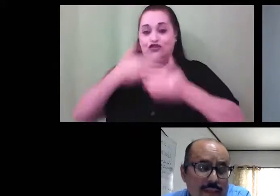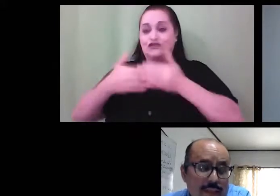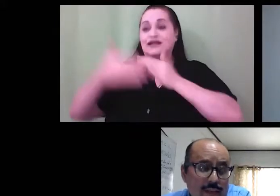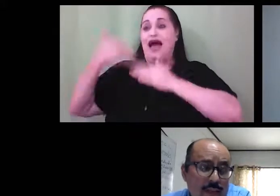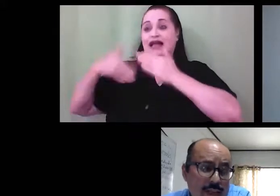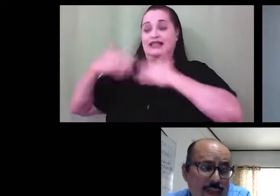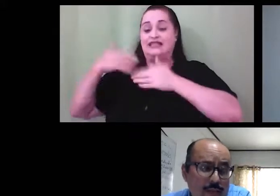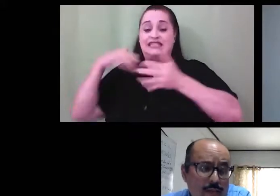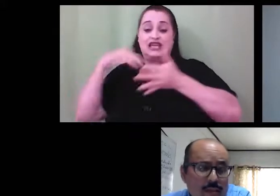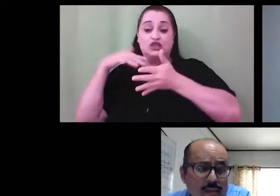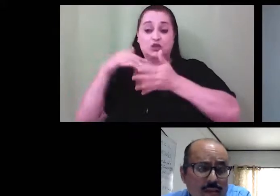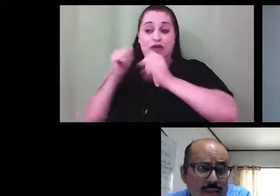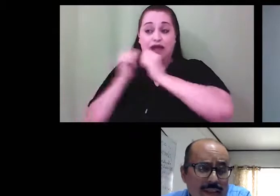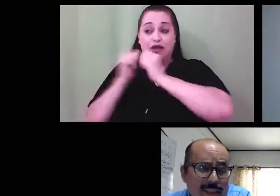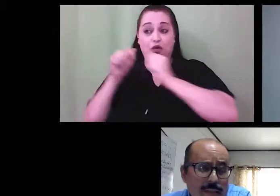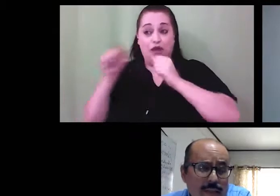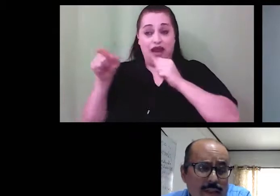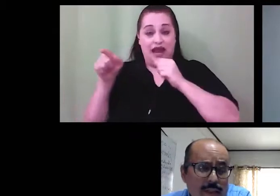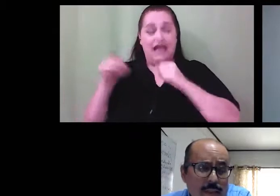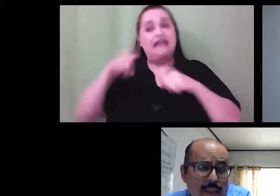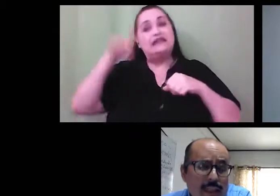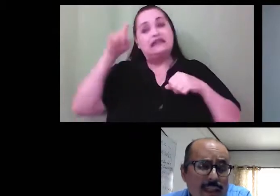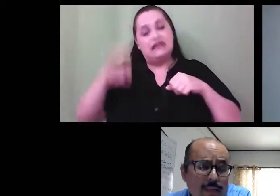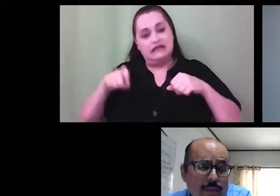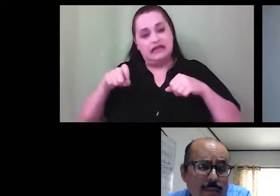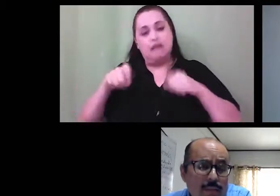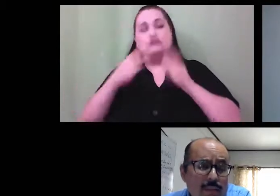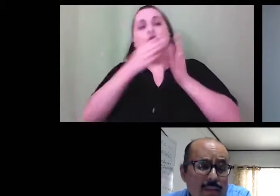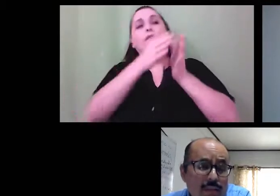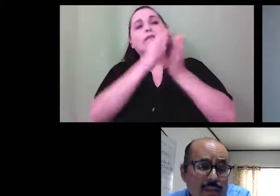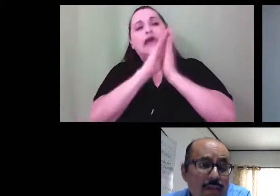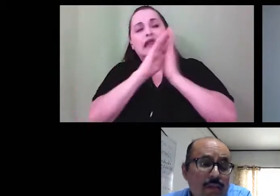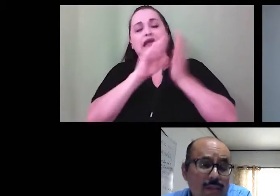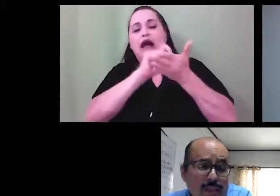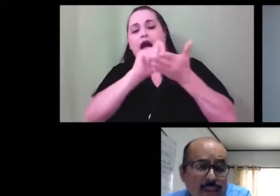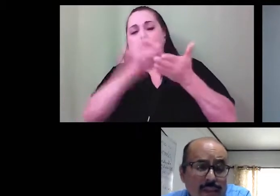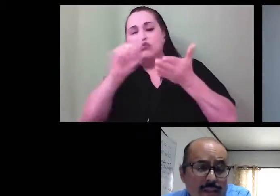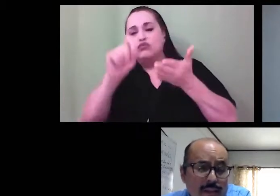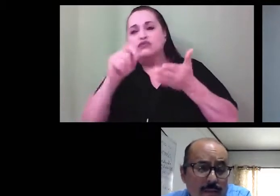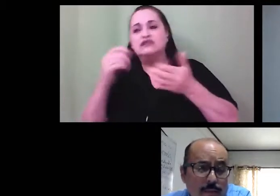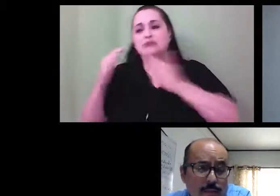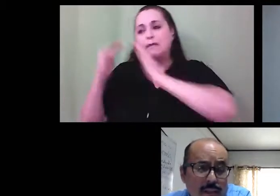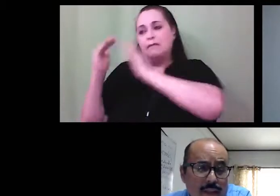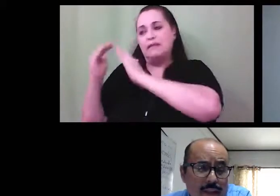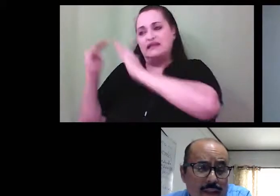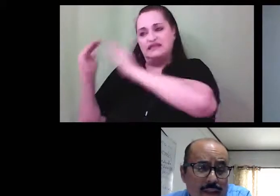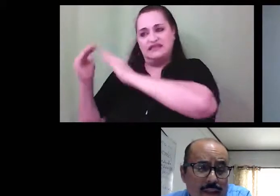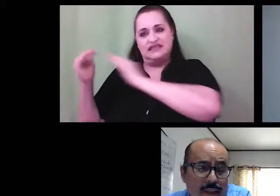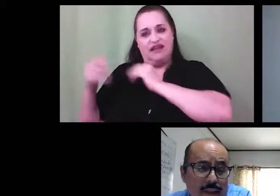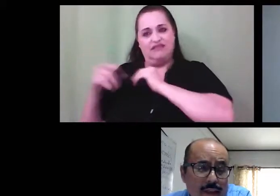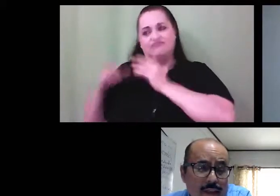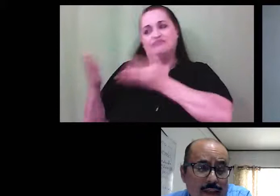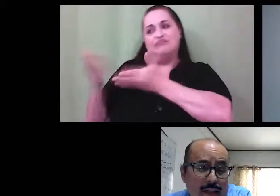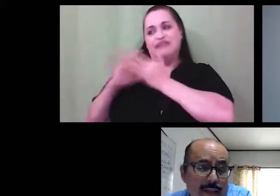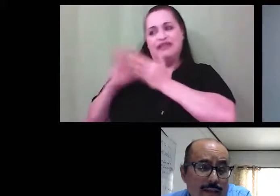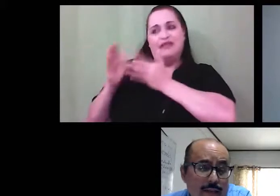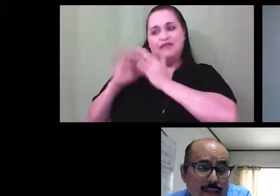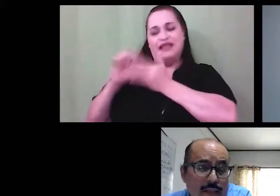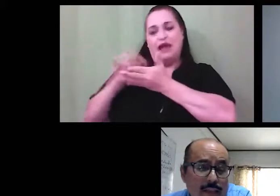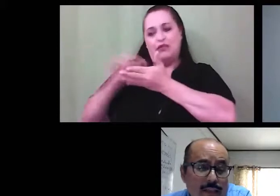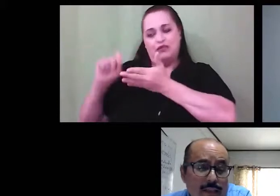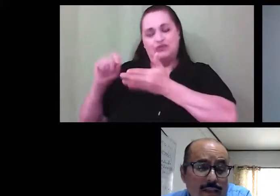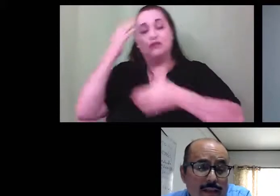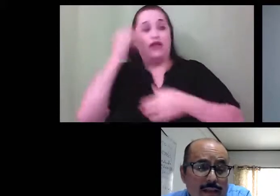para estudiar con Carlos, teníamos que pedirle los apuntes a una vecina porque a